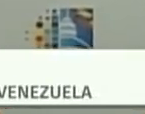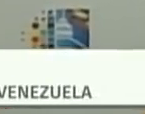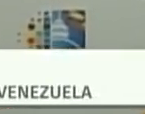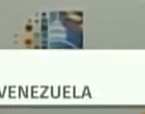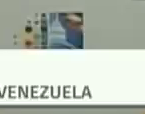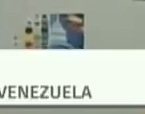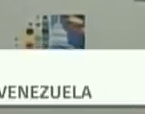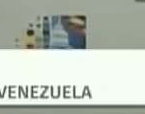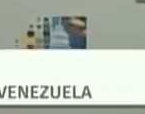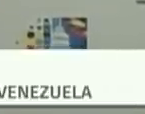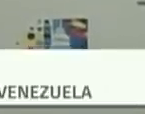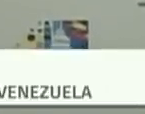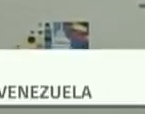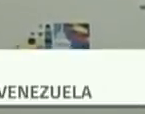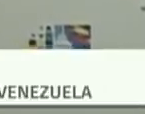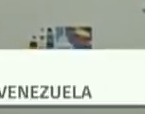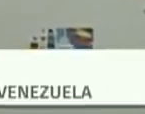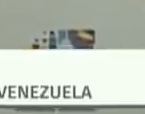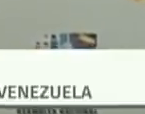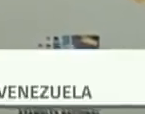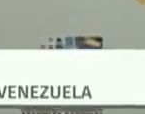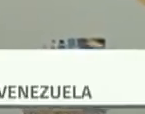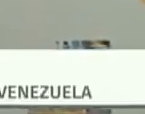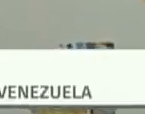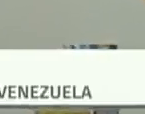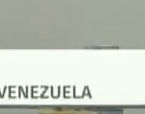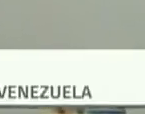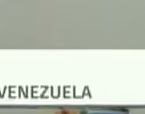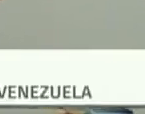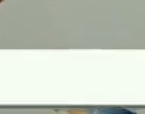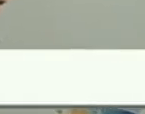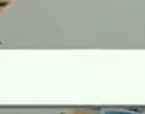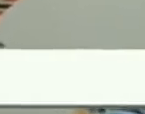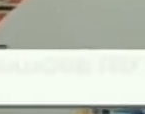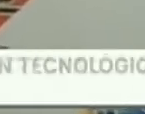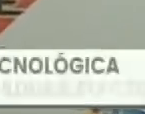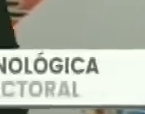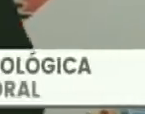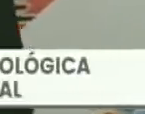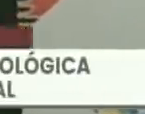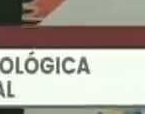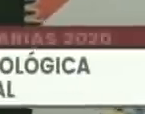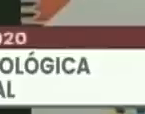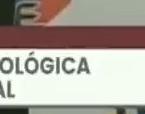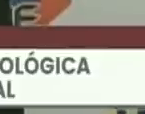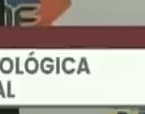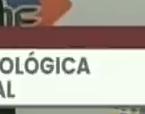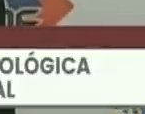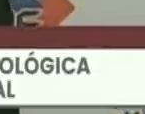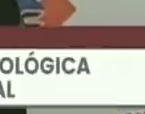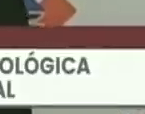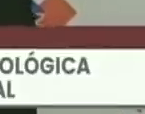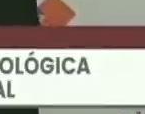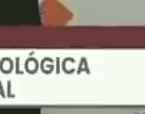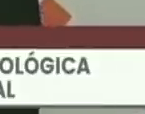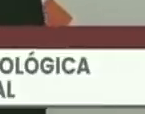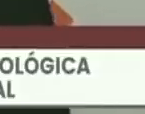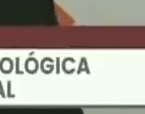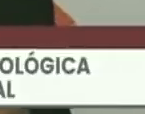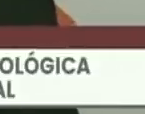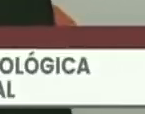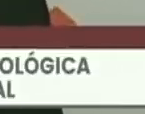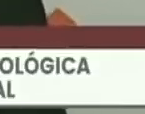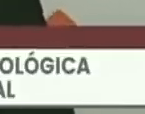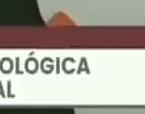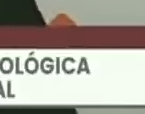voy ahorita a comentar con el cuerpo de embajadores encargados de negocios, embajadoras encargadas de negocios que están en Venezuela,